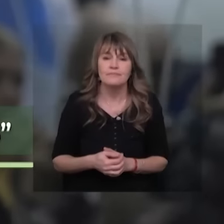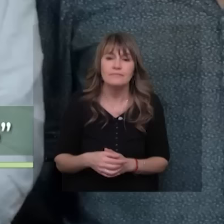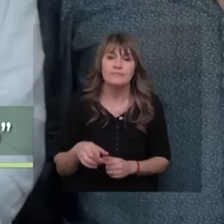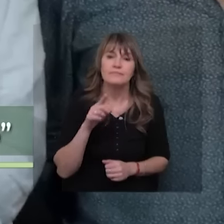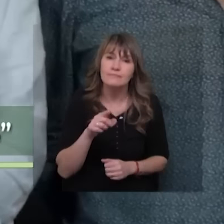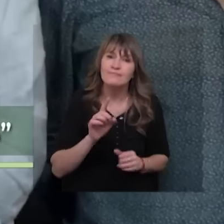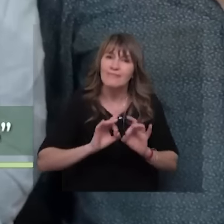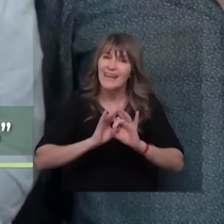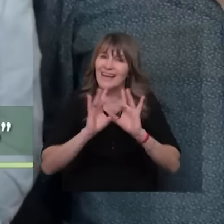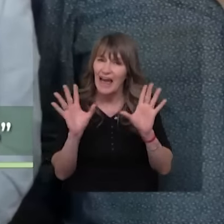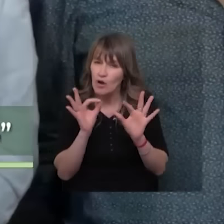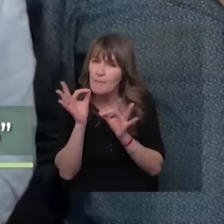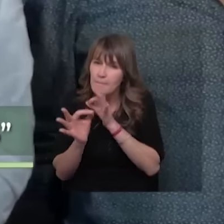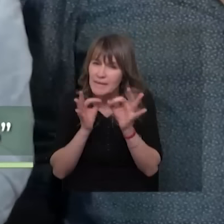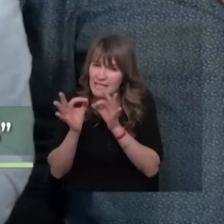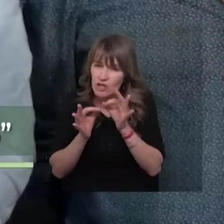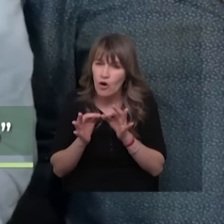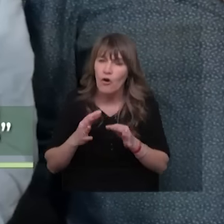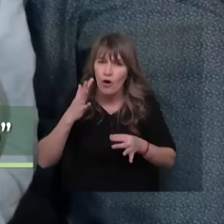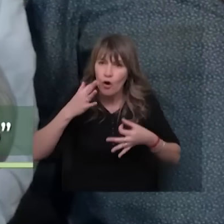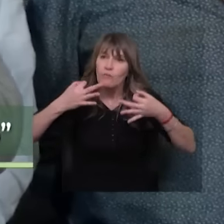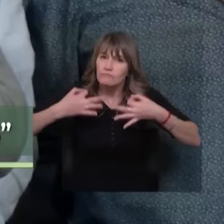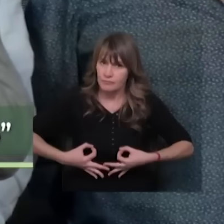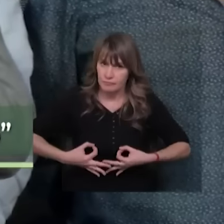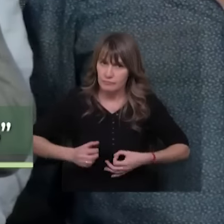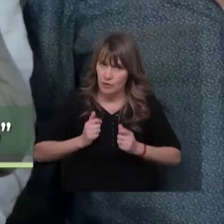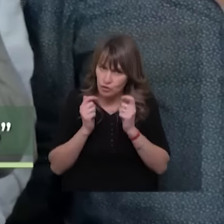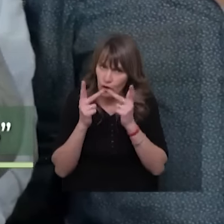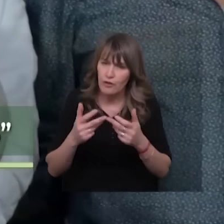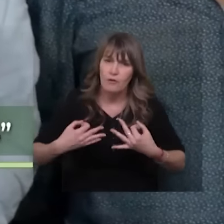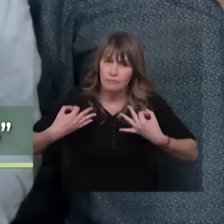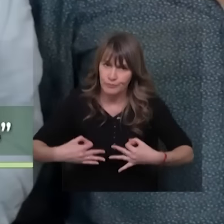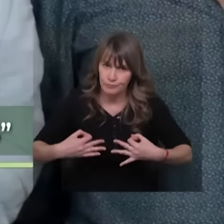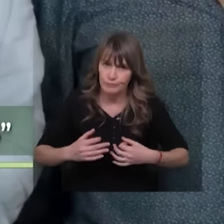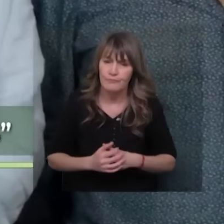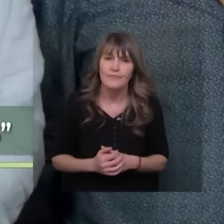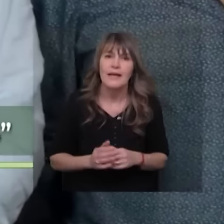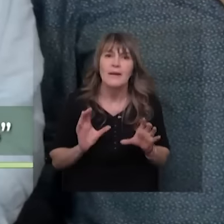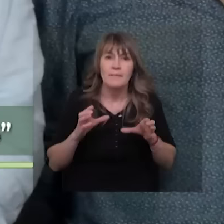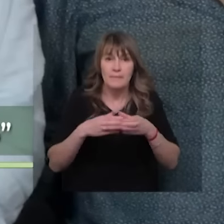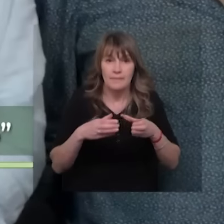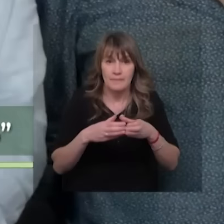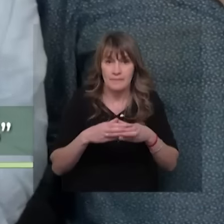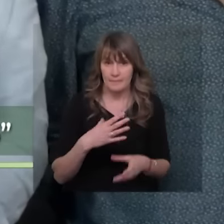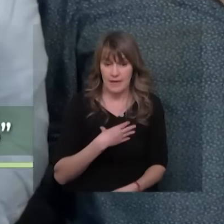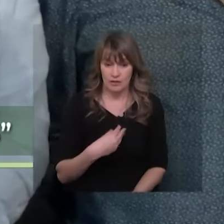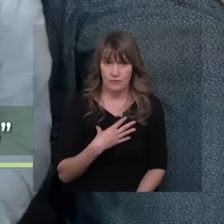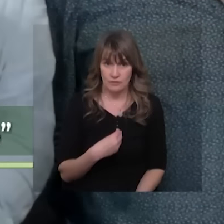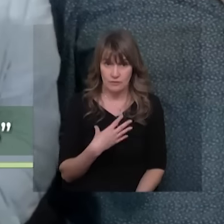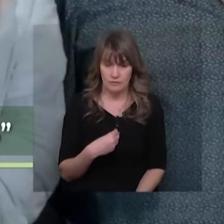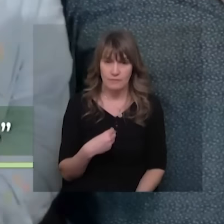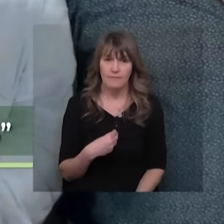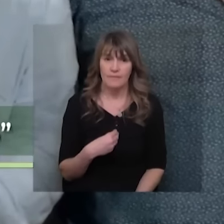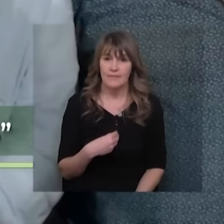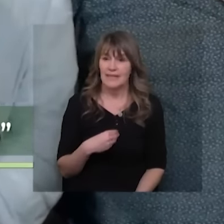solo claros sino con convicción lo quiero decir si el Partido Nacional con